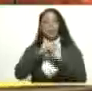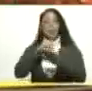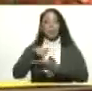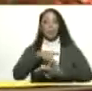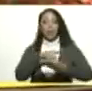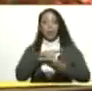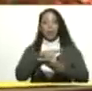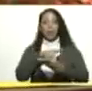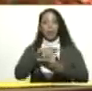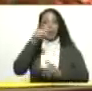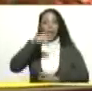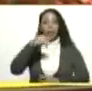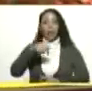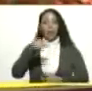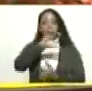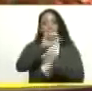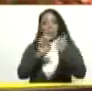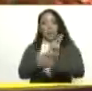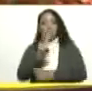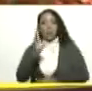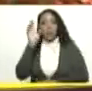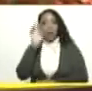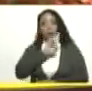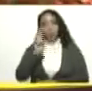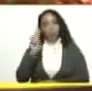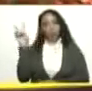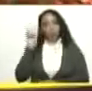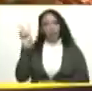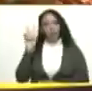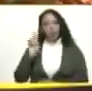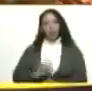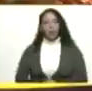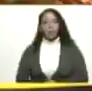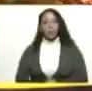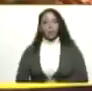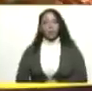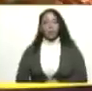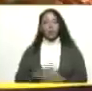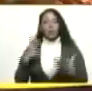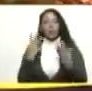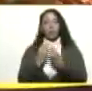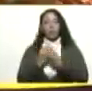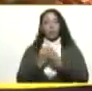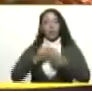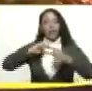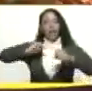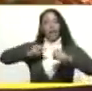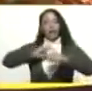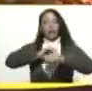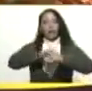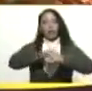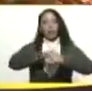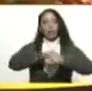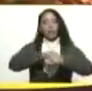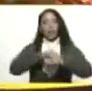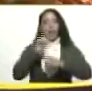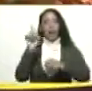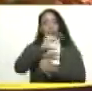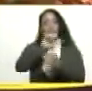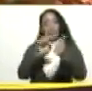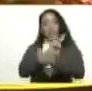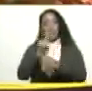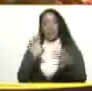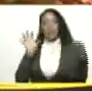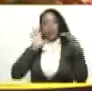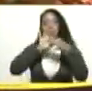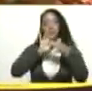de la República, compañera, compañero Héctor Rodríguez, vicepresidente de Alianzas y del Gran